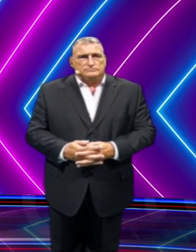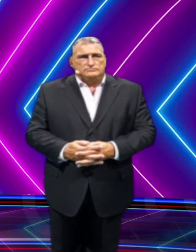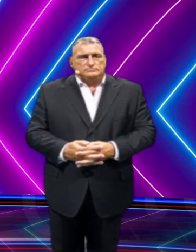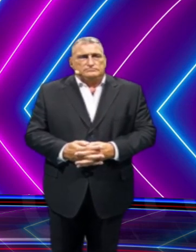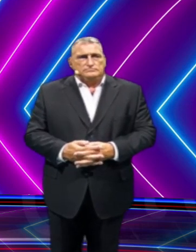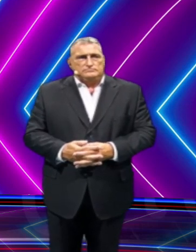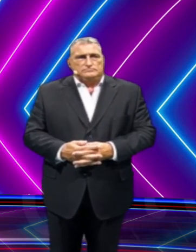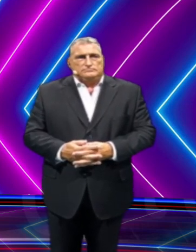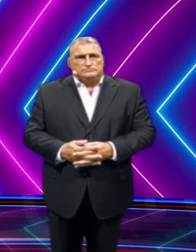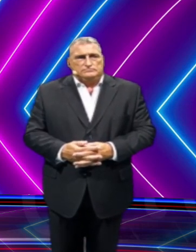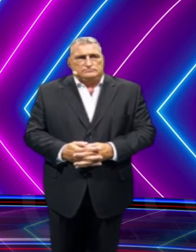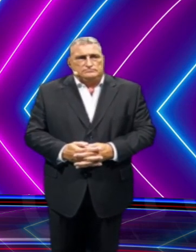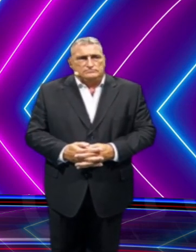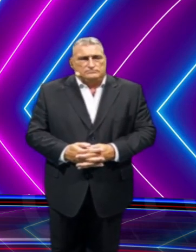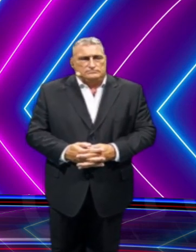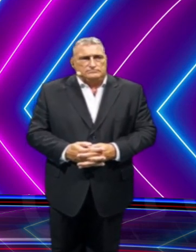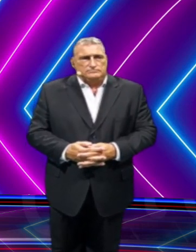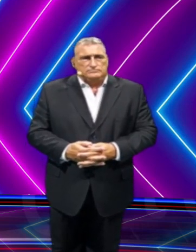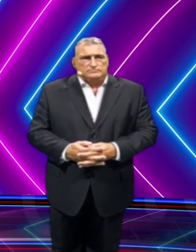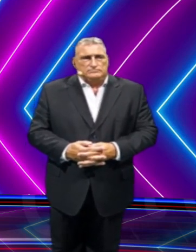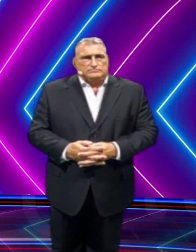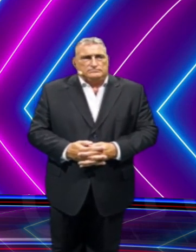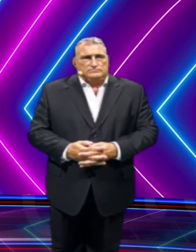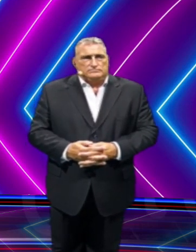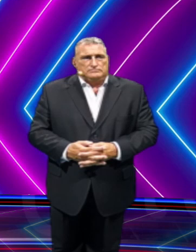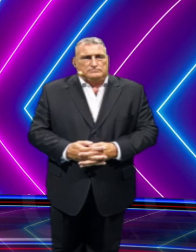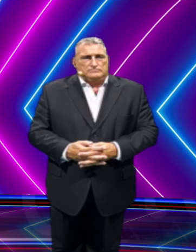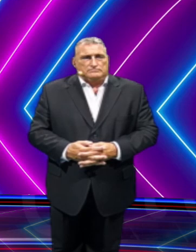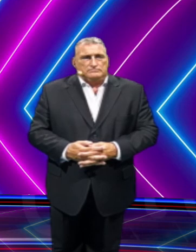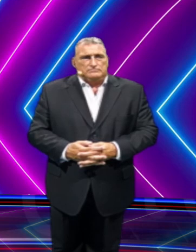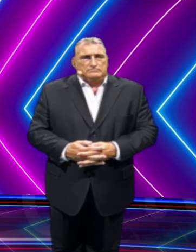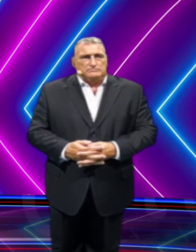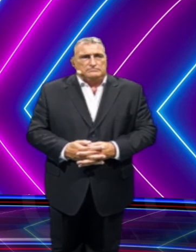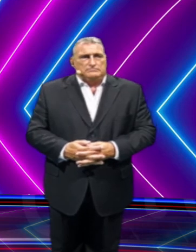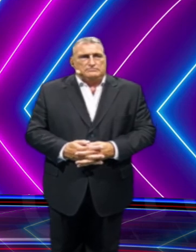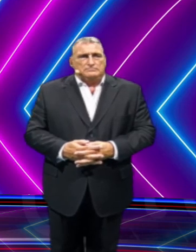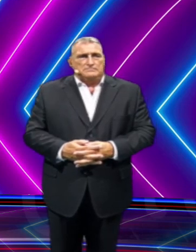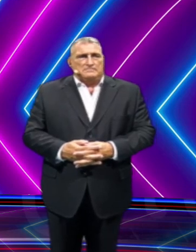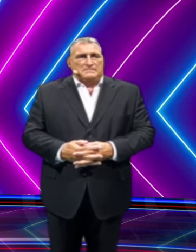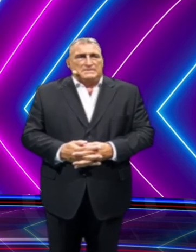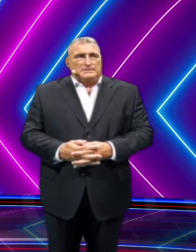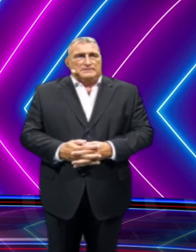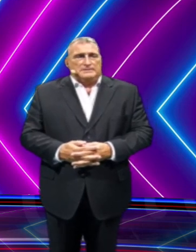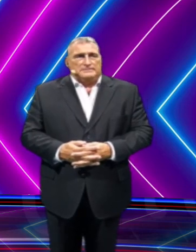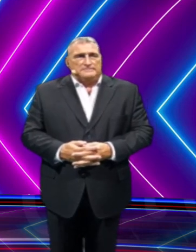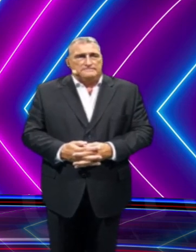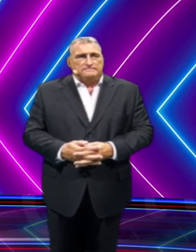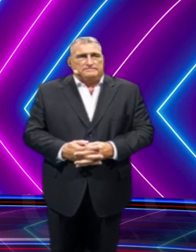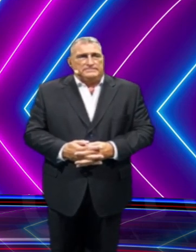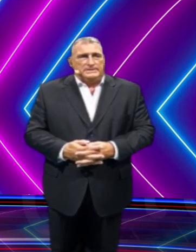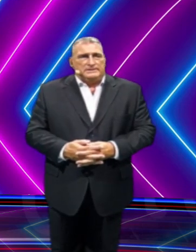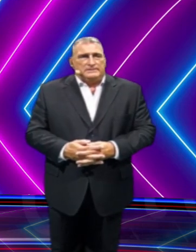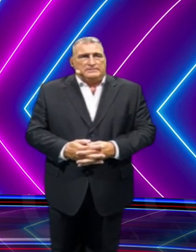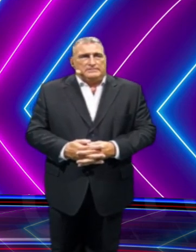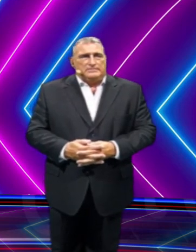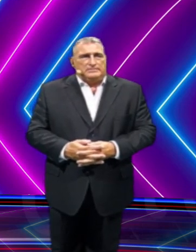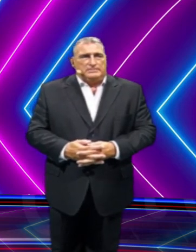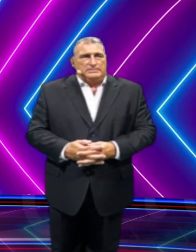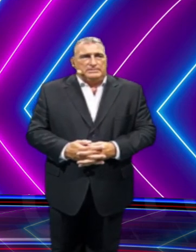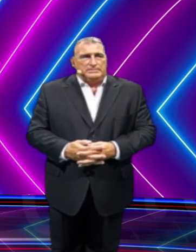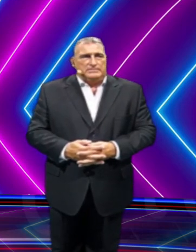acusado, que el otro quede como en el centro de la escena y no quedo yo señalado. Y eso es problemático, porque tenemos que entender que todos somos seres humanos, todos